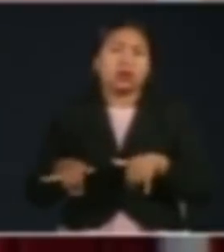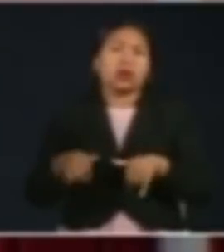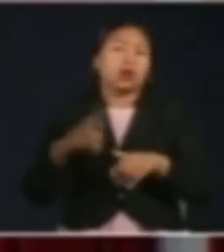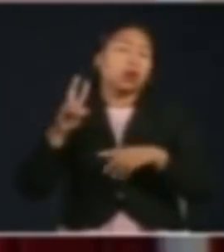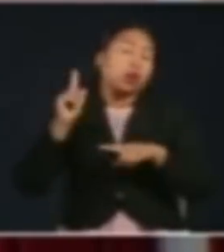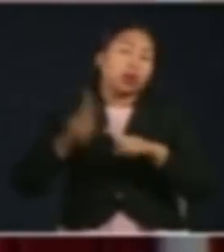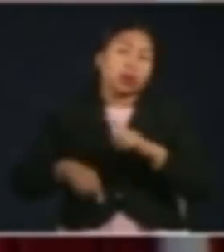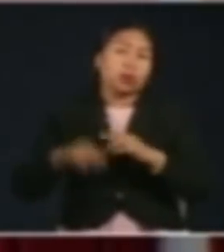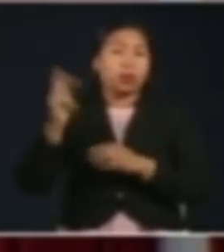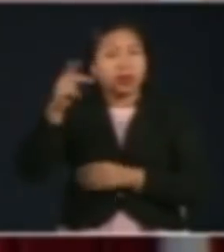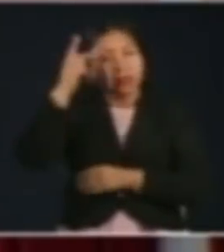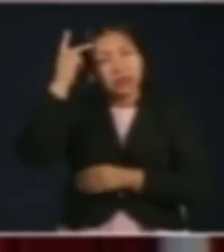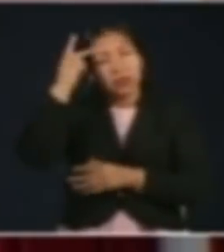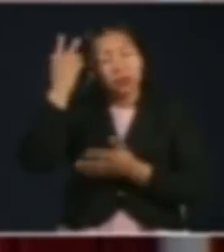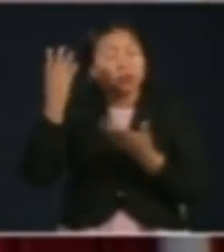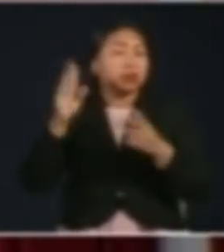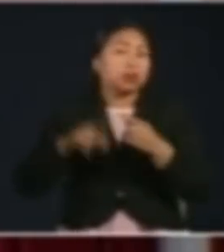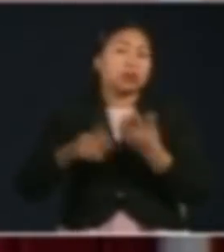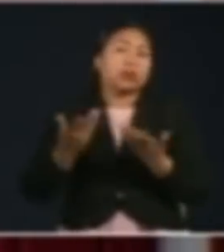no.